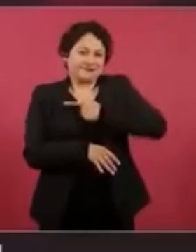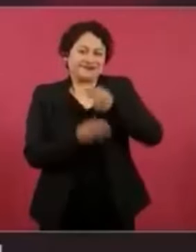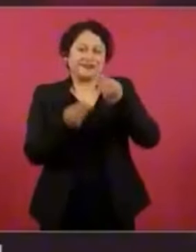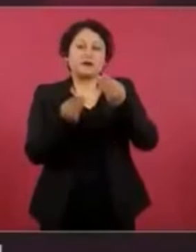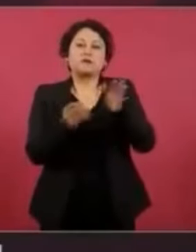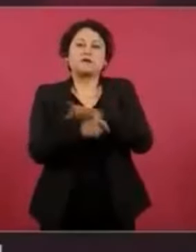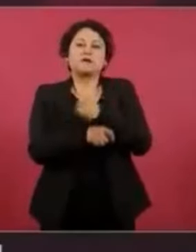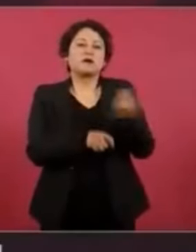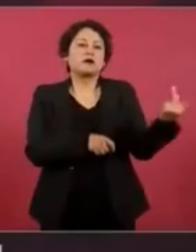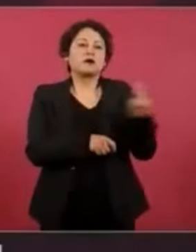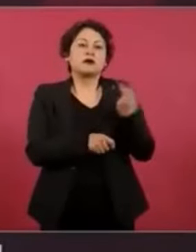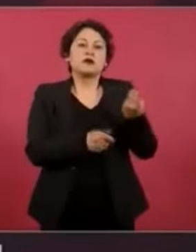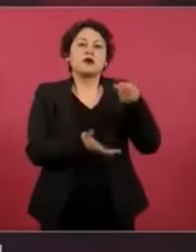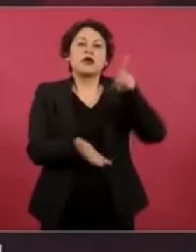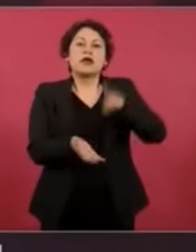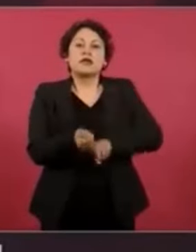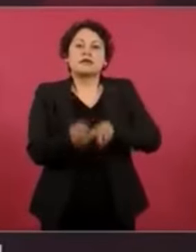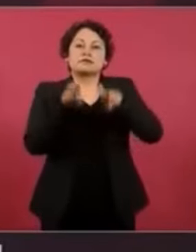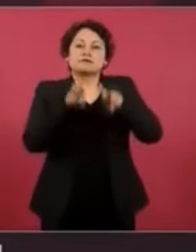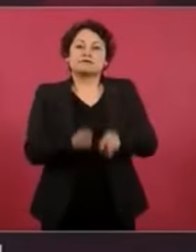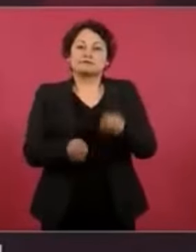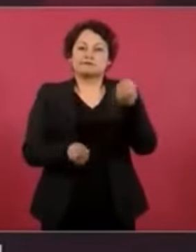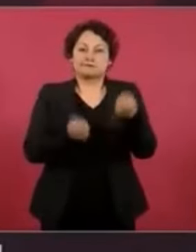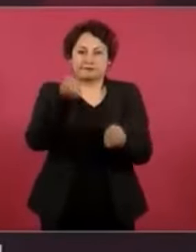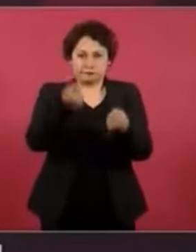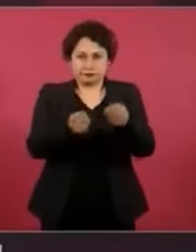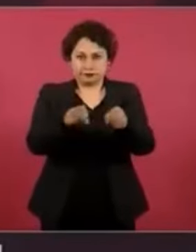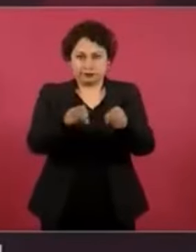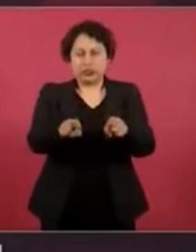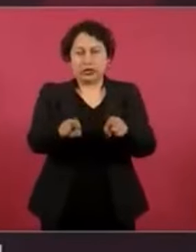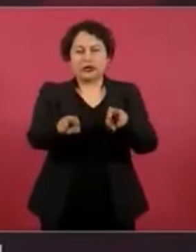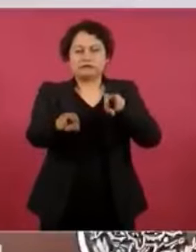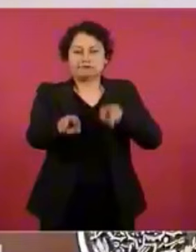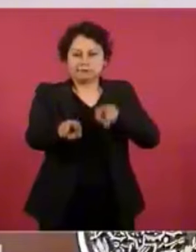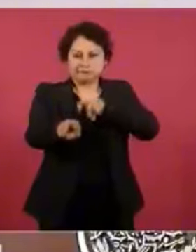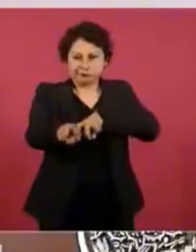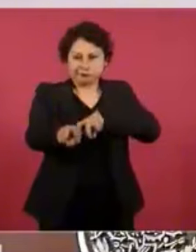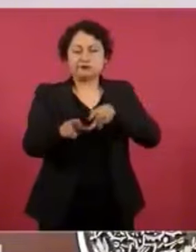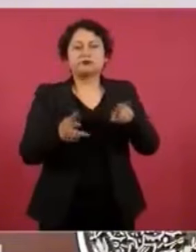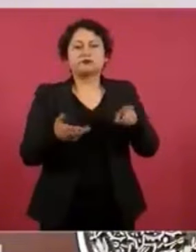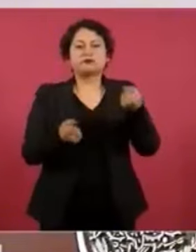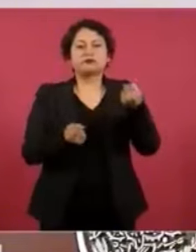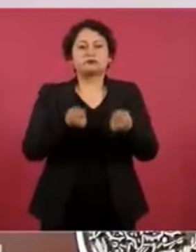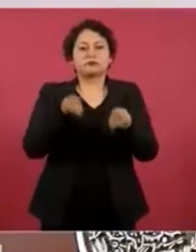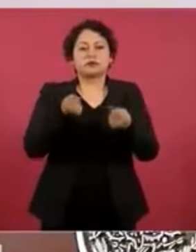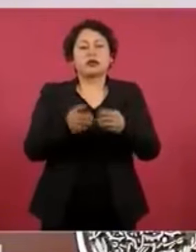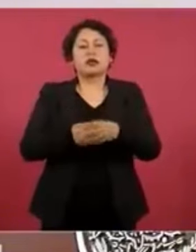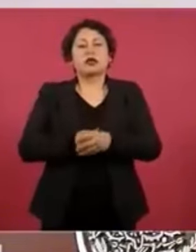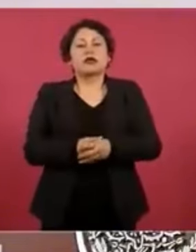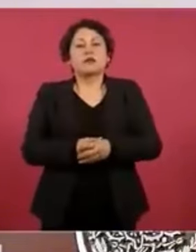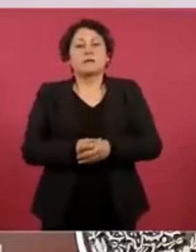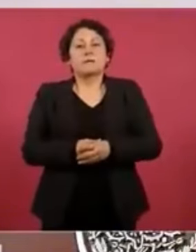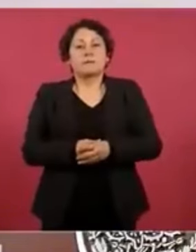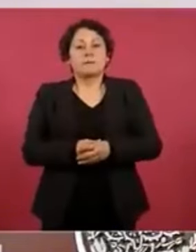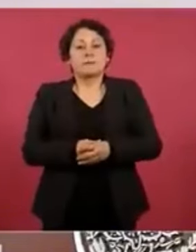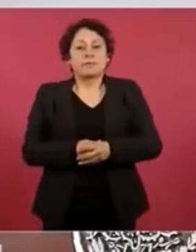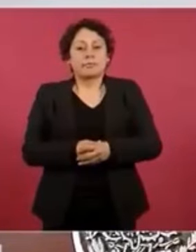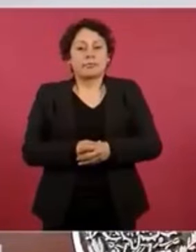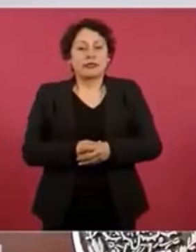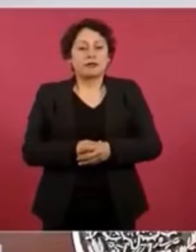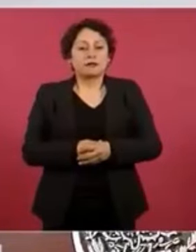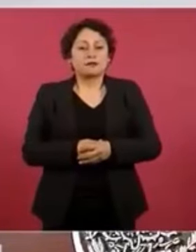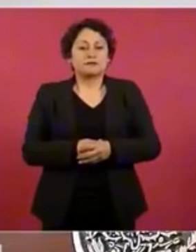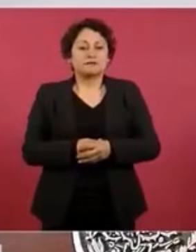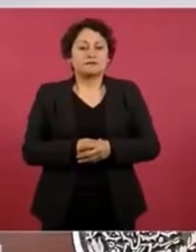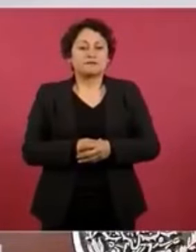camioneta y este y querían entregarle un documento